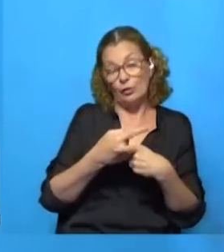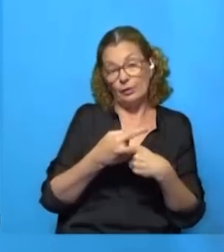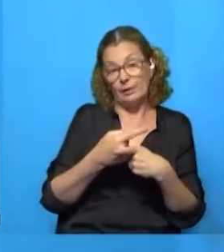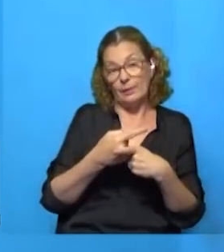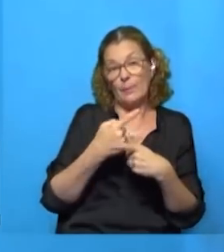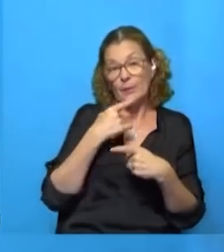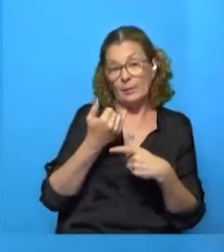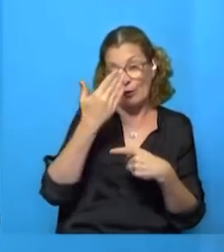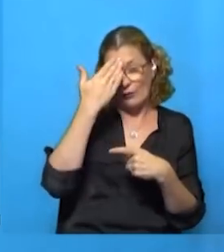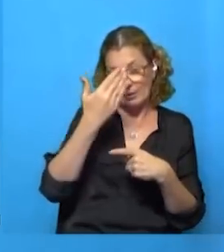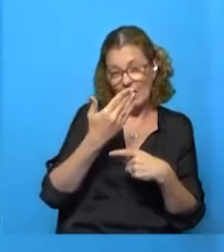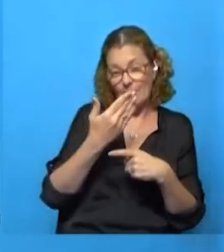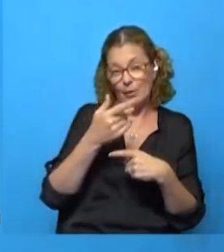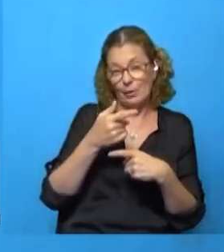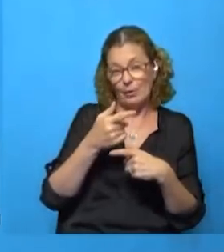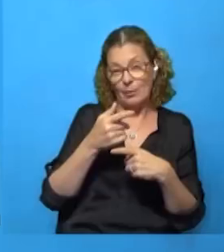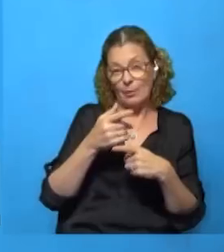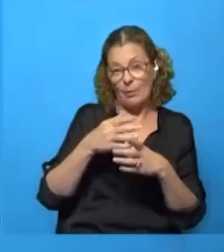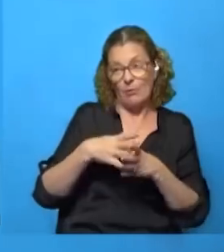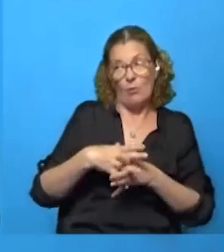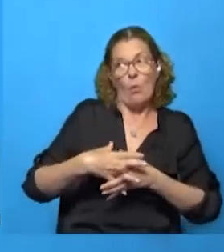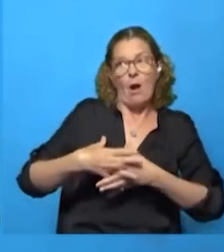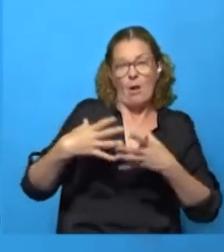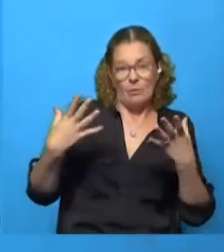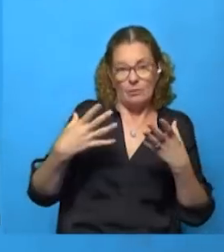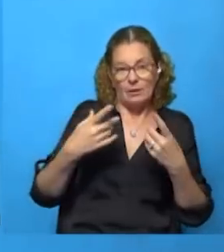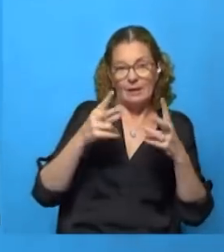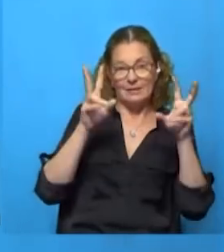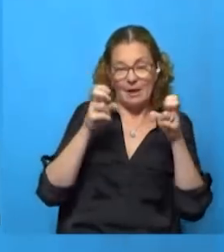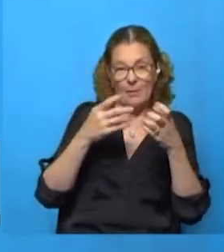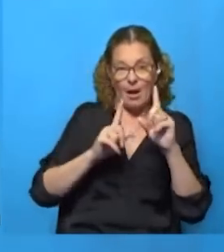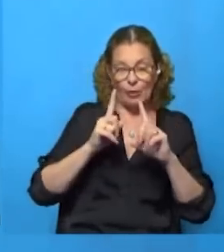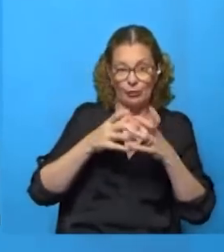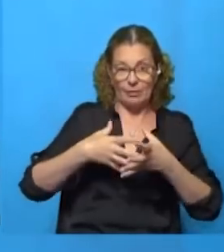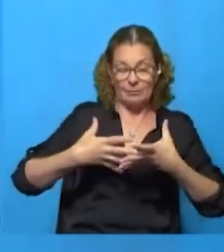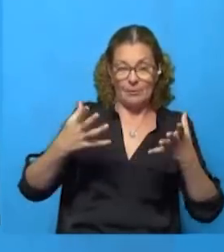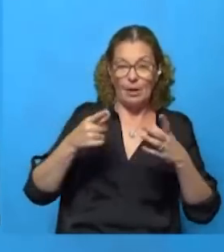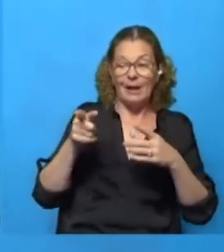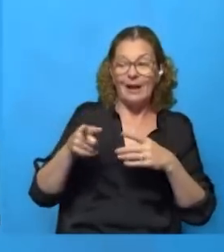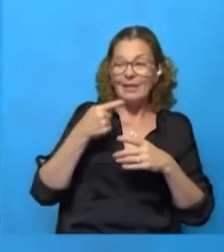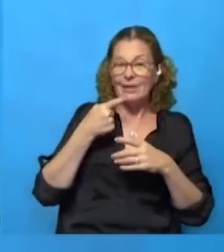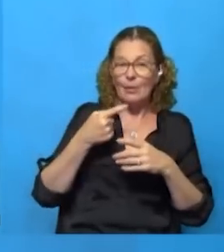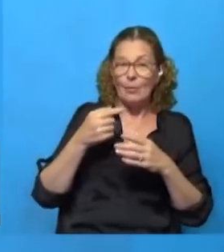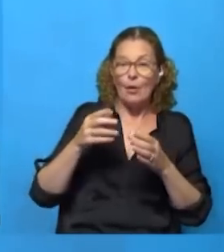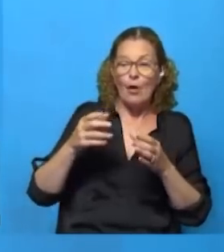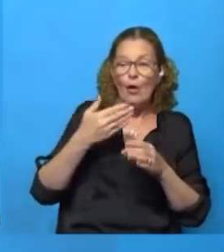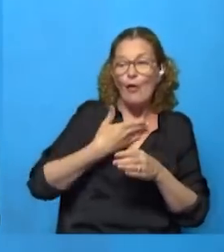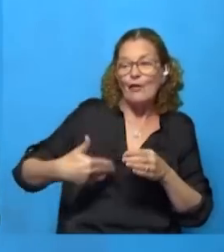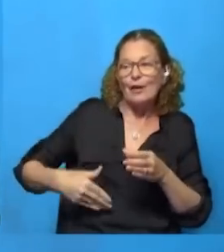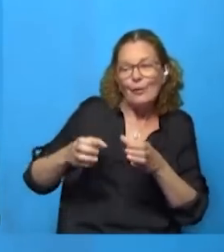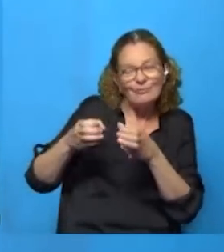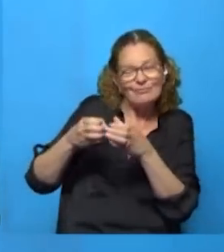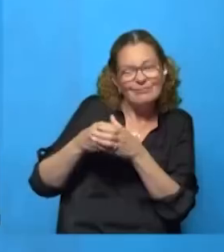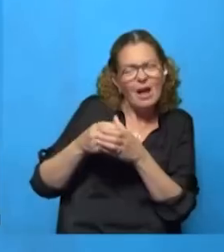creo que también hay una maximización de algunas cosas no es decir así como digo bueno se minimiza y tiene costos